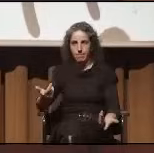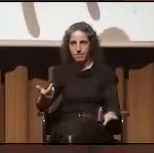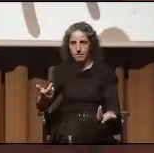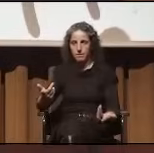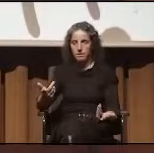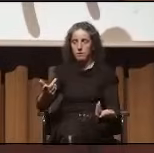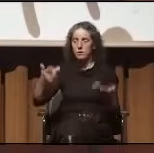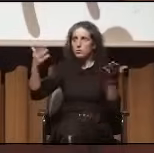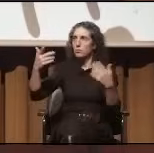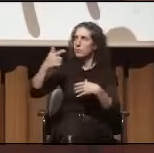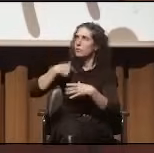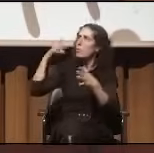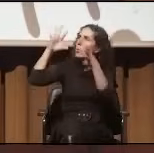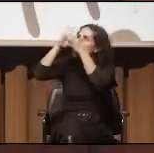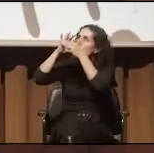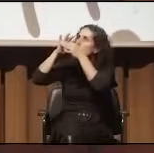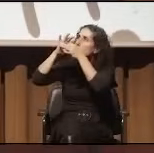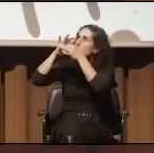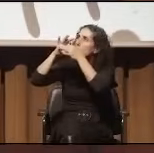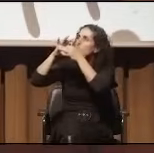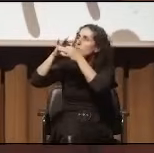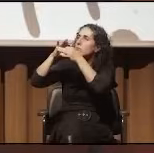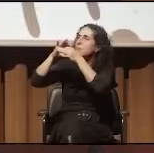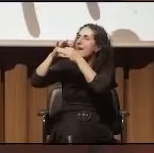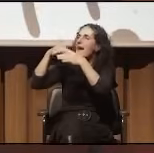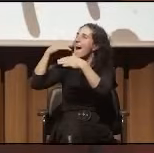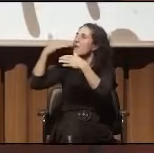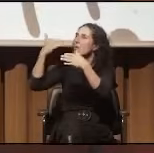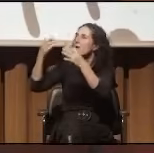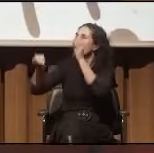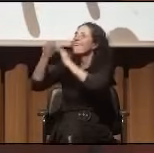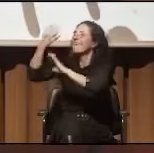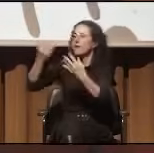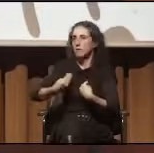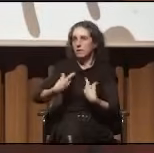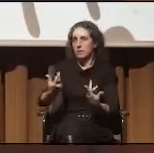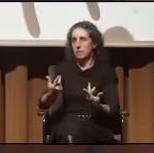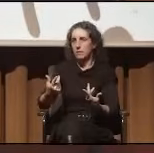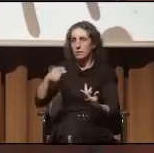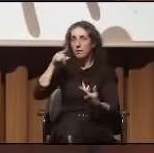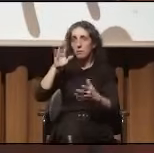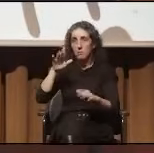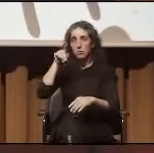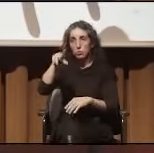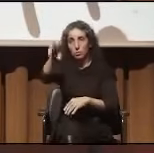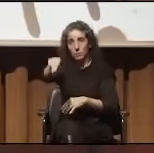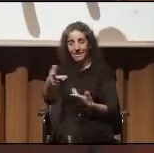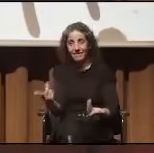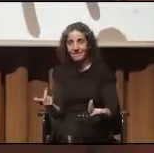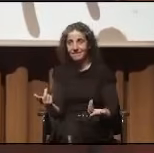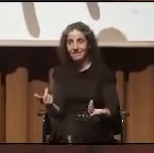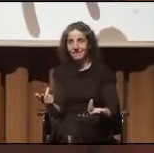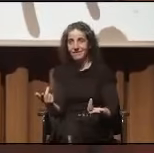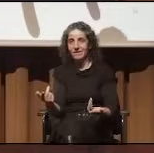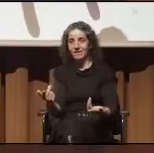eso. Vosotros también sois lo mismo. Tenéis acceso a eso. Además, formamos parte de la misma red. Eso es una visión transpersonal de la figura